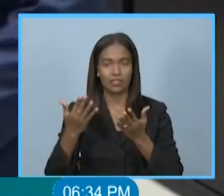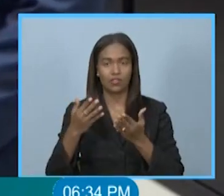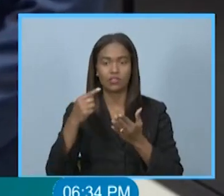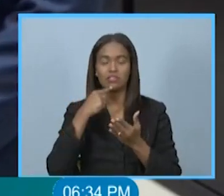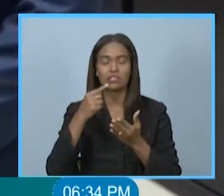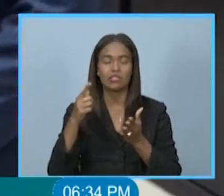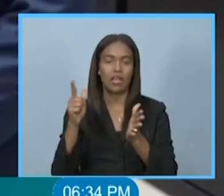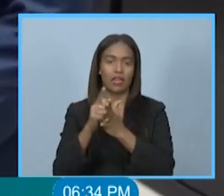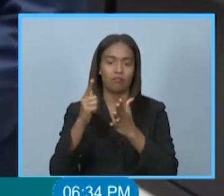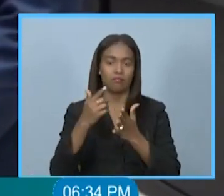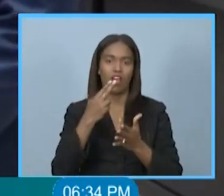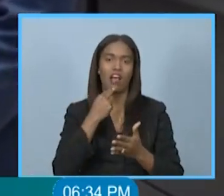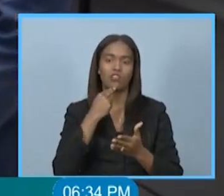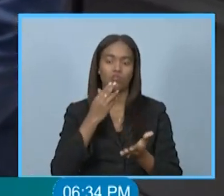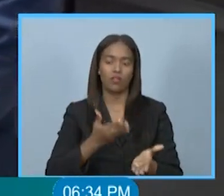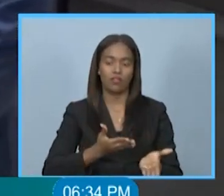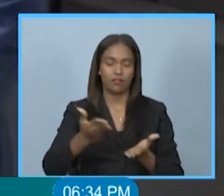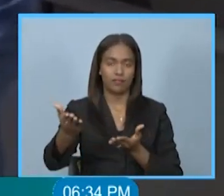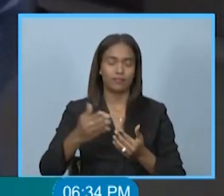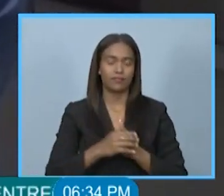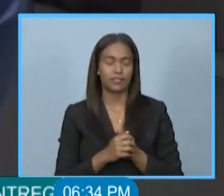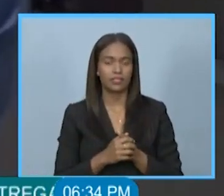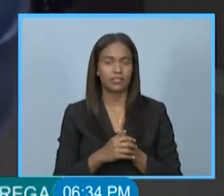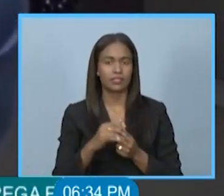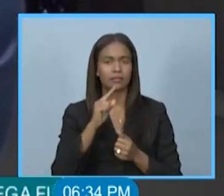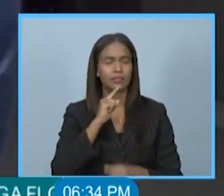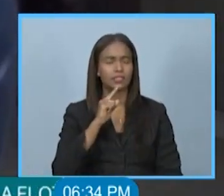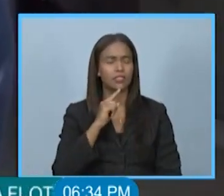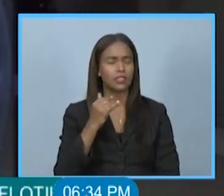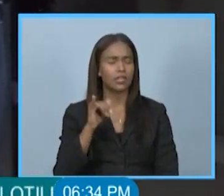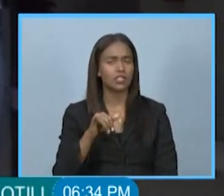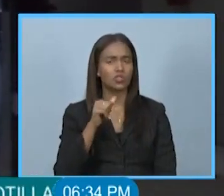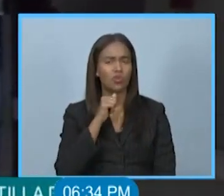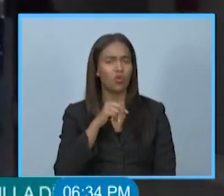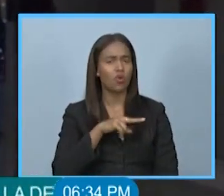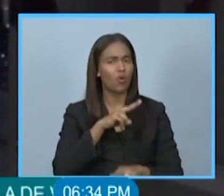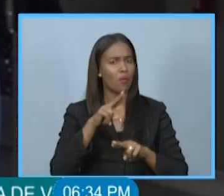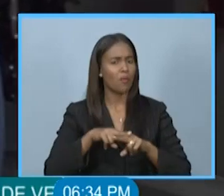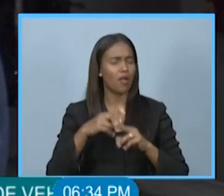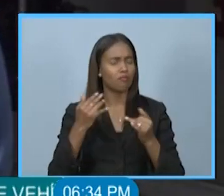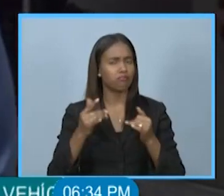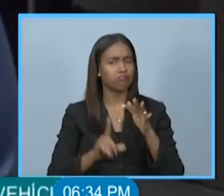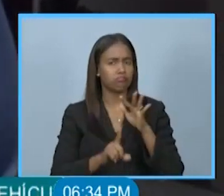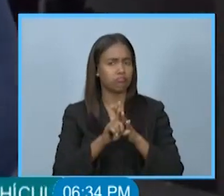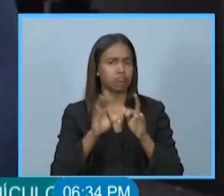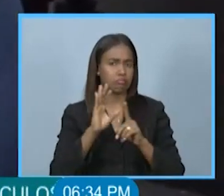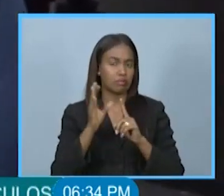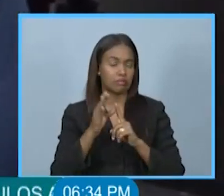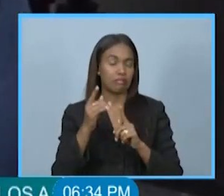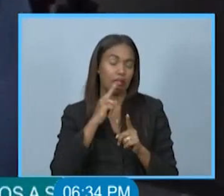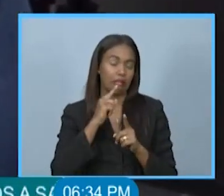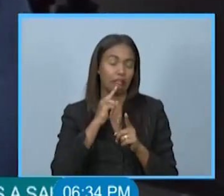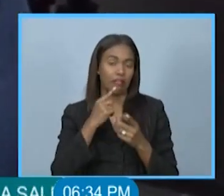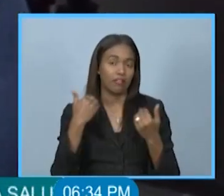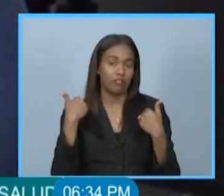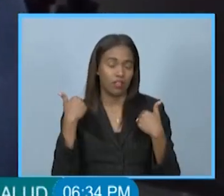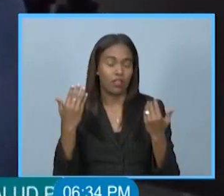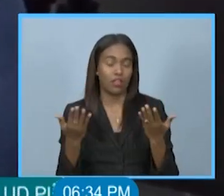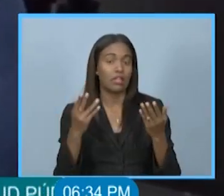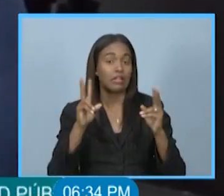Mira realmente Esto no es casual que se produzca en este momento ciertamente ha habido